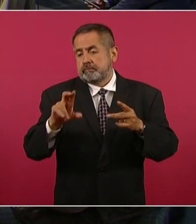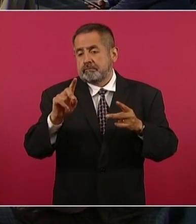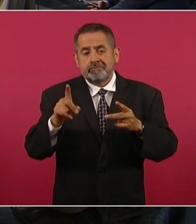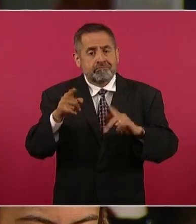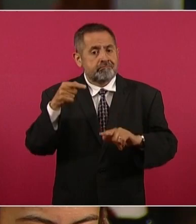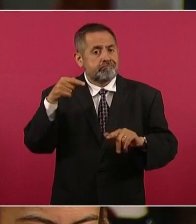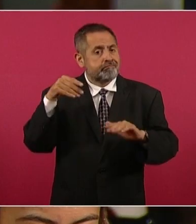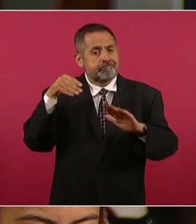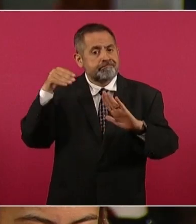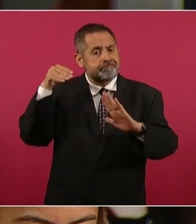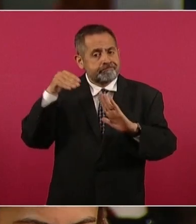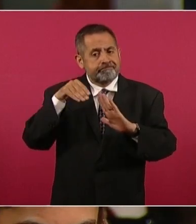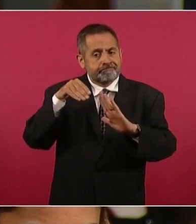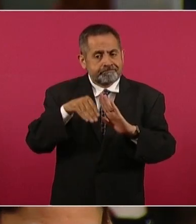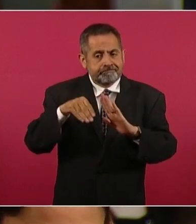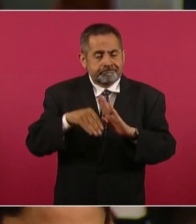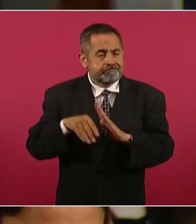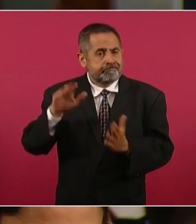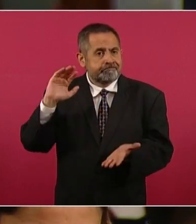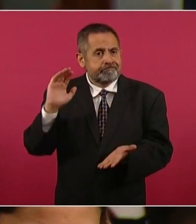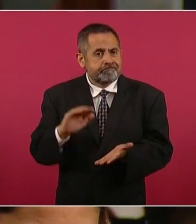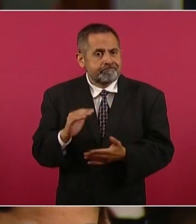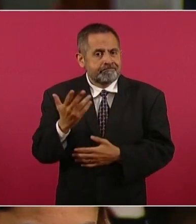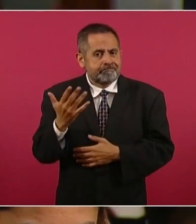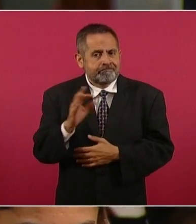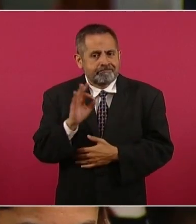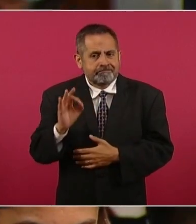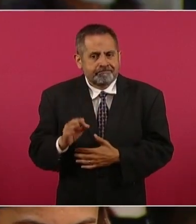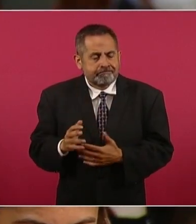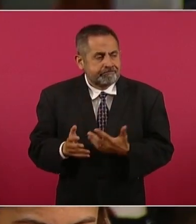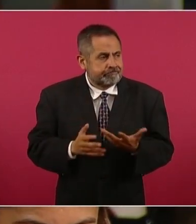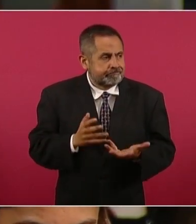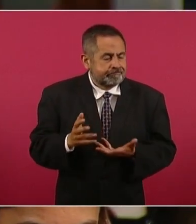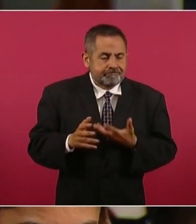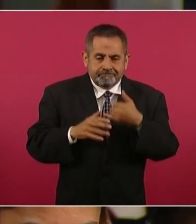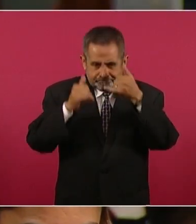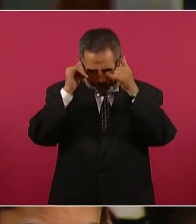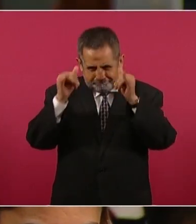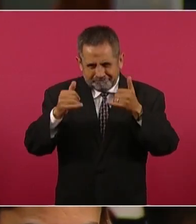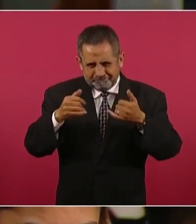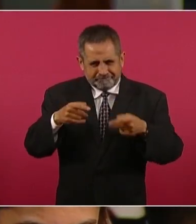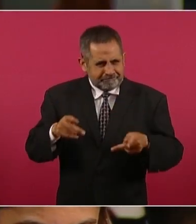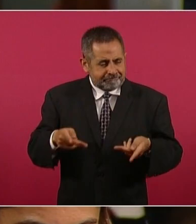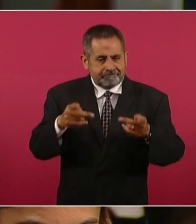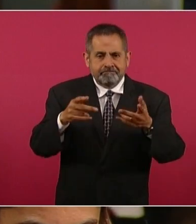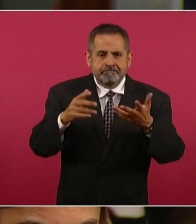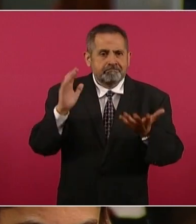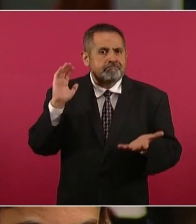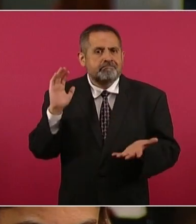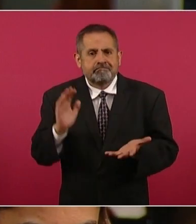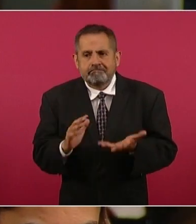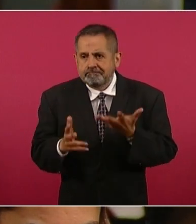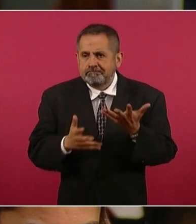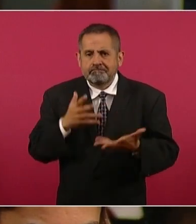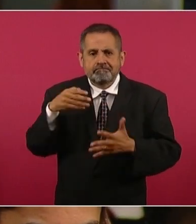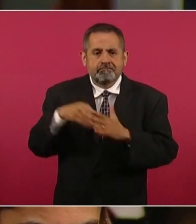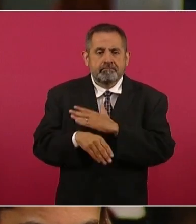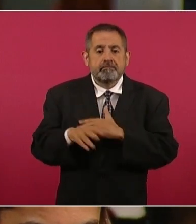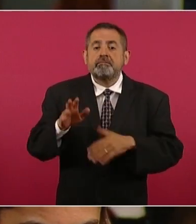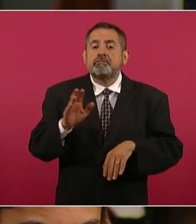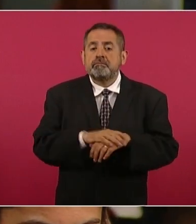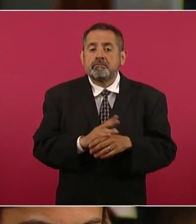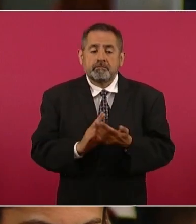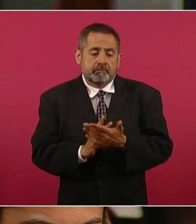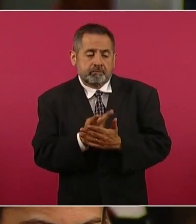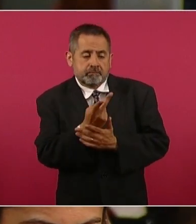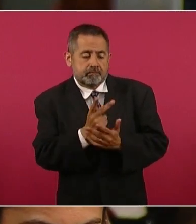la baja, se ha reducido 50% los productores creadores de ganado, precisamente porque la pastura y